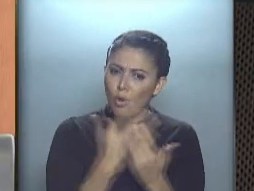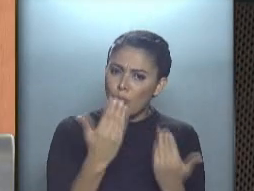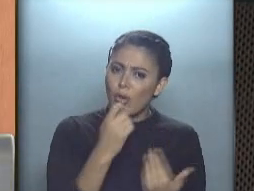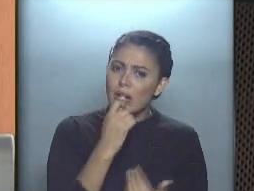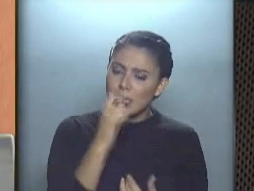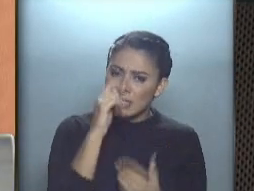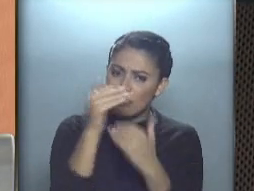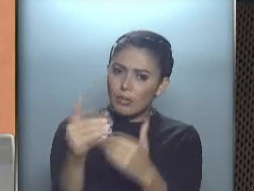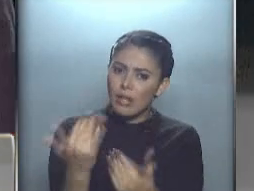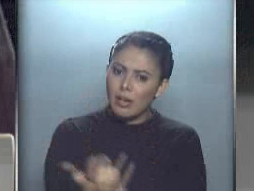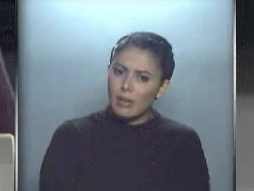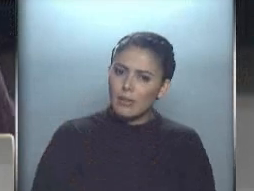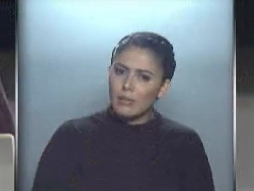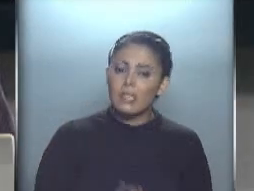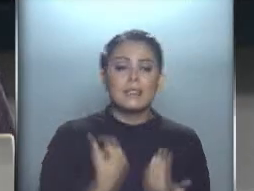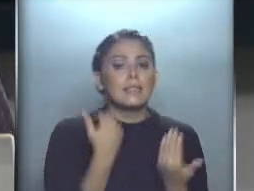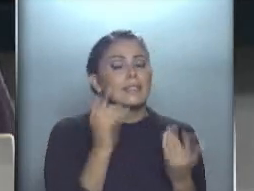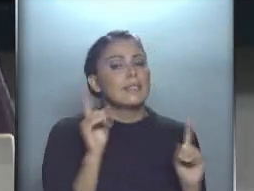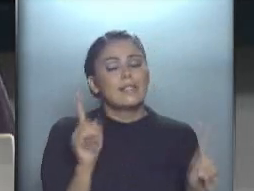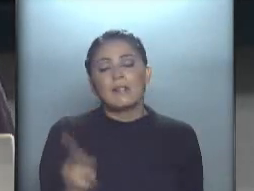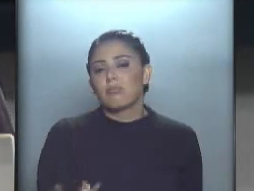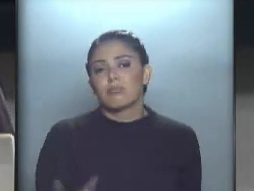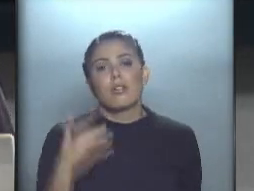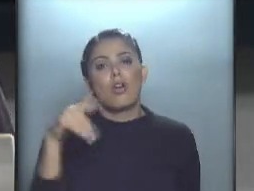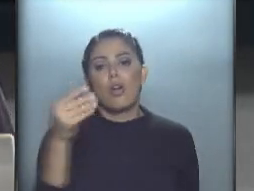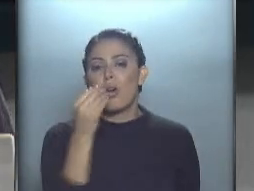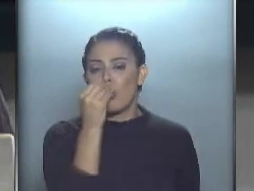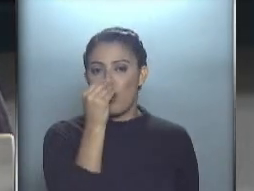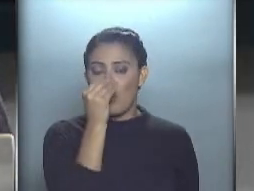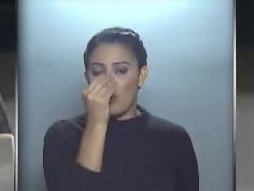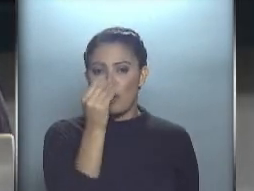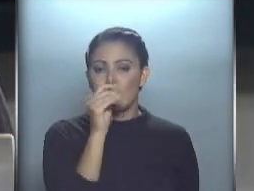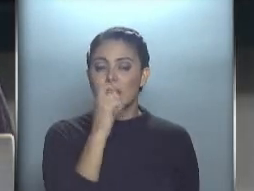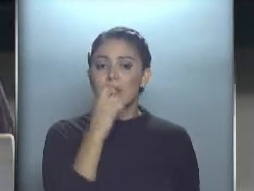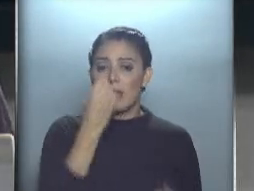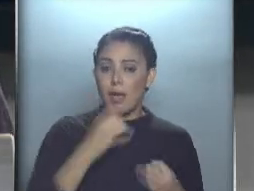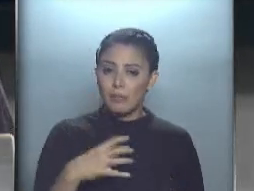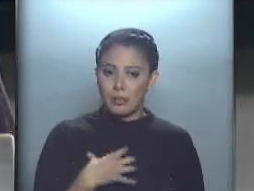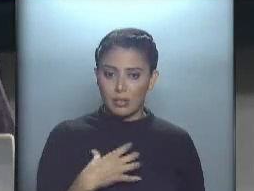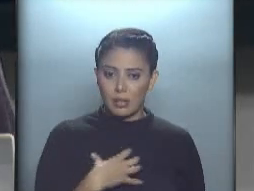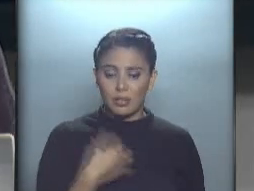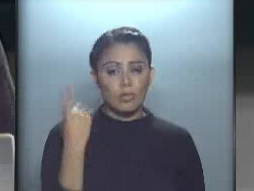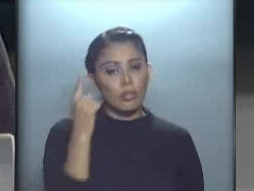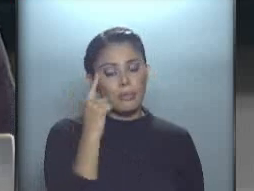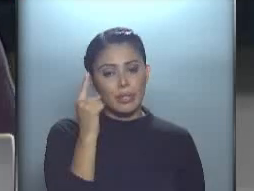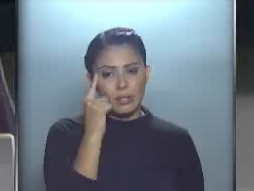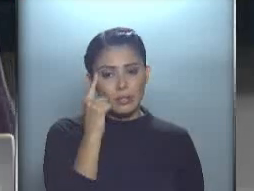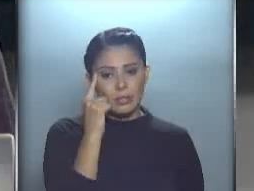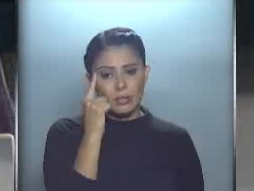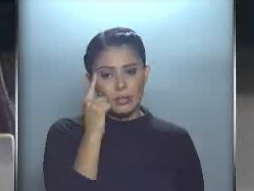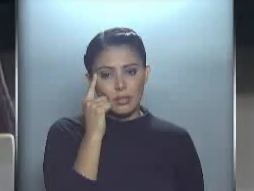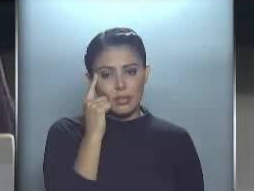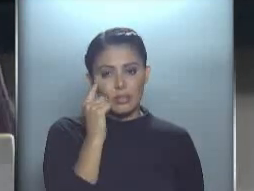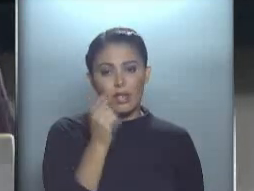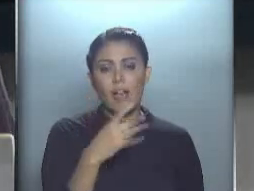hijos? No sabemos en realidad qué va a pasar puntualmente con el comienzo de clases. Lo que creemos es que